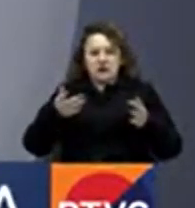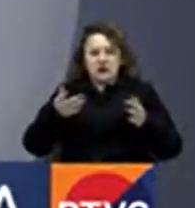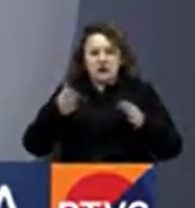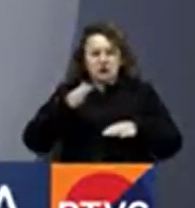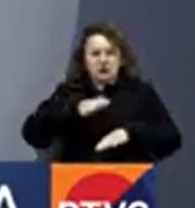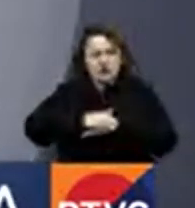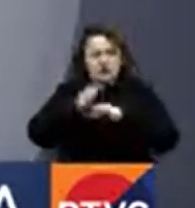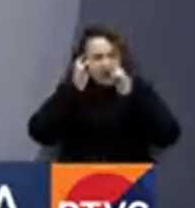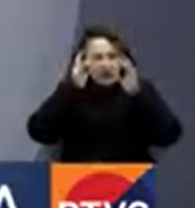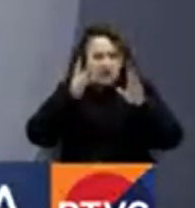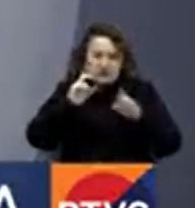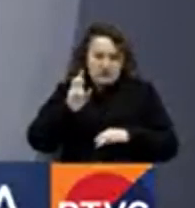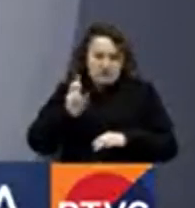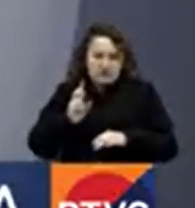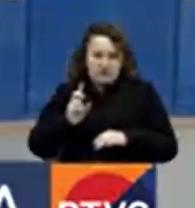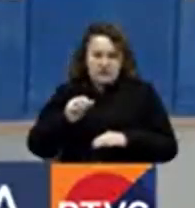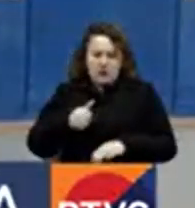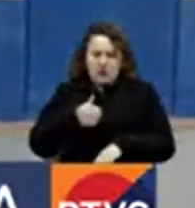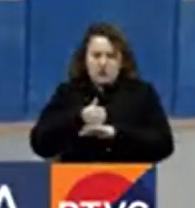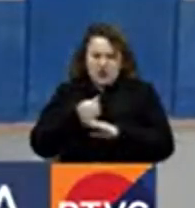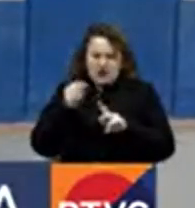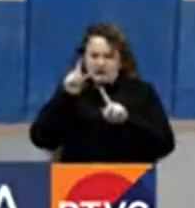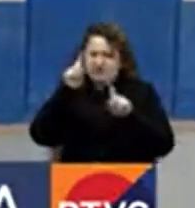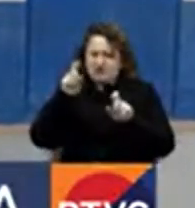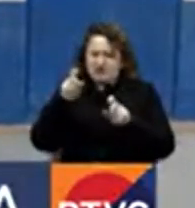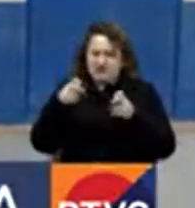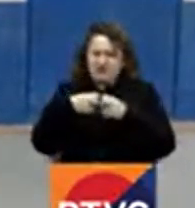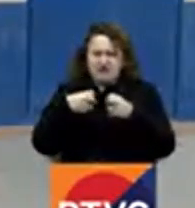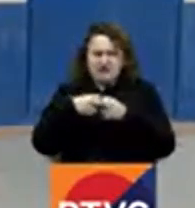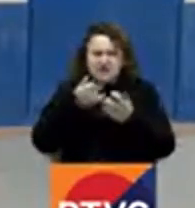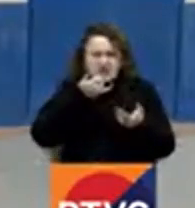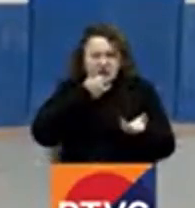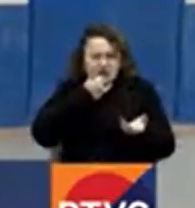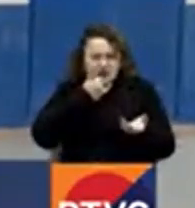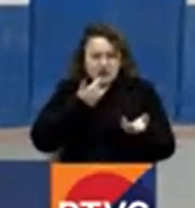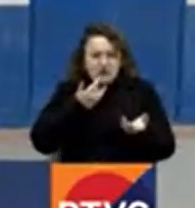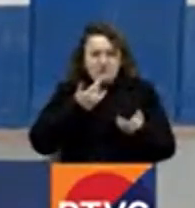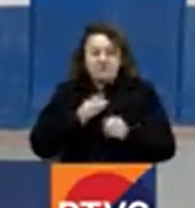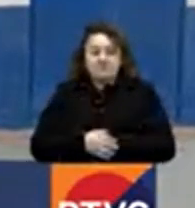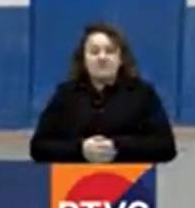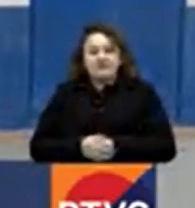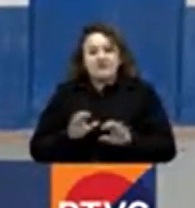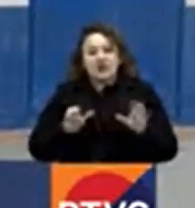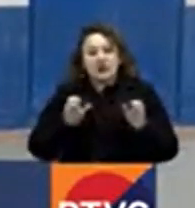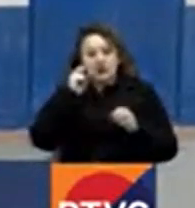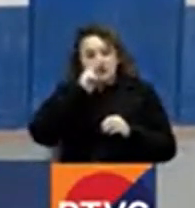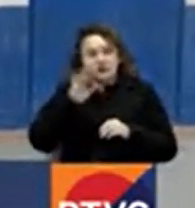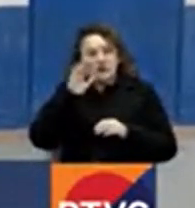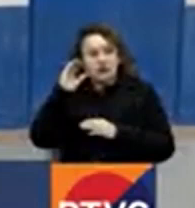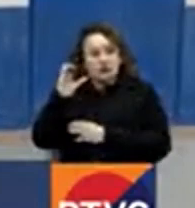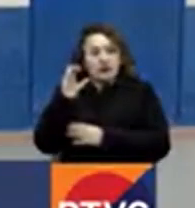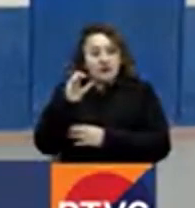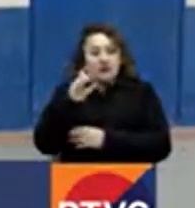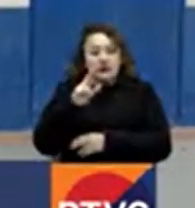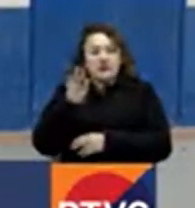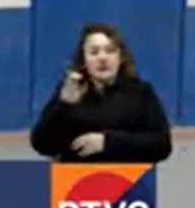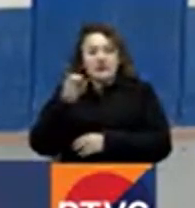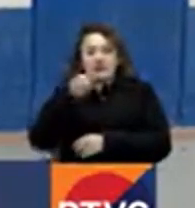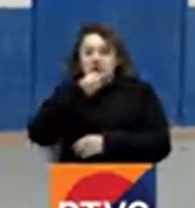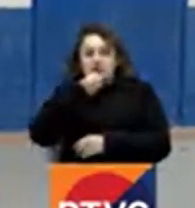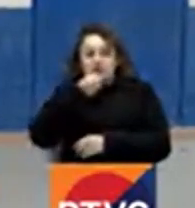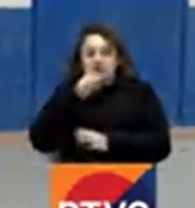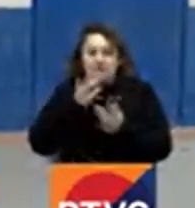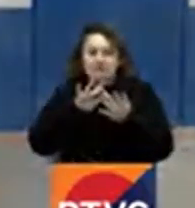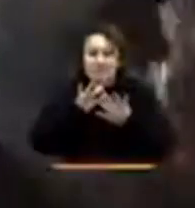salud. Las autoridades investigan la causa de la descarga eléctrica. Radio Nacional de Colombia y RTVC Noticias, conectados